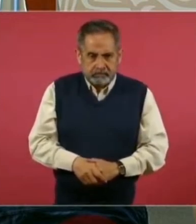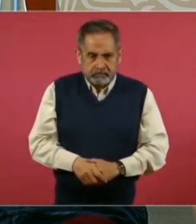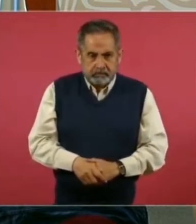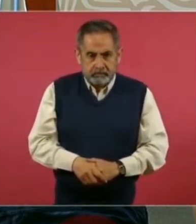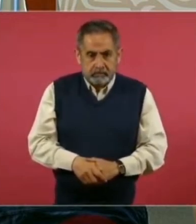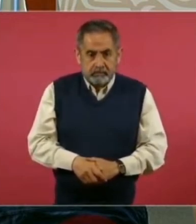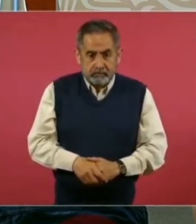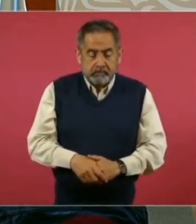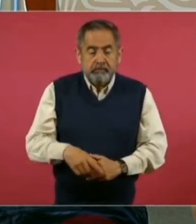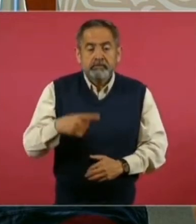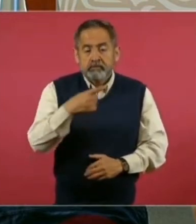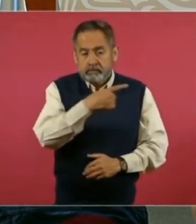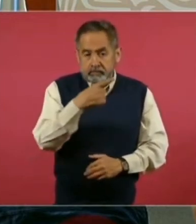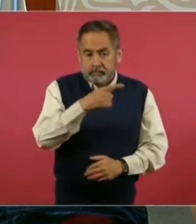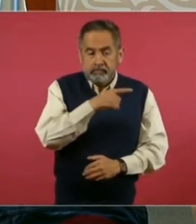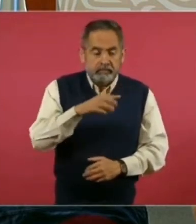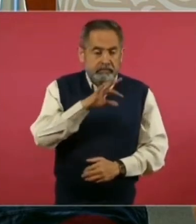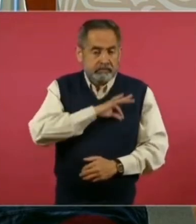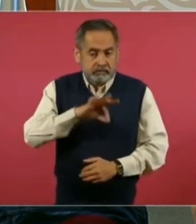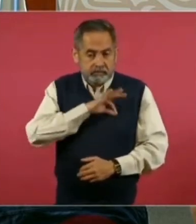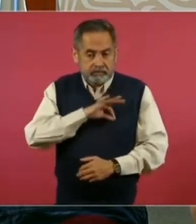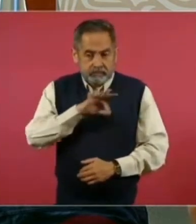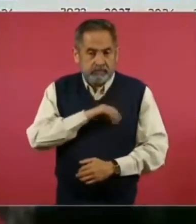Estas eran las comisiones.